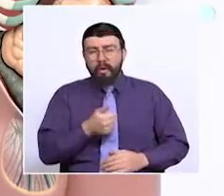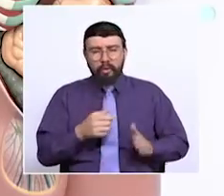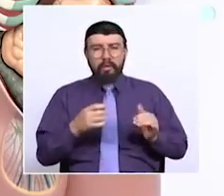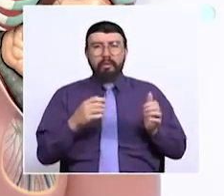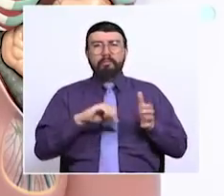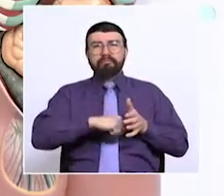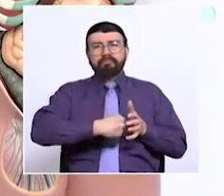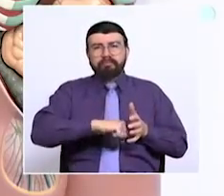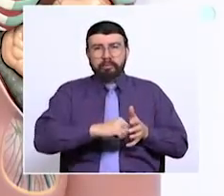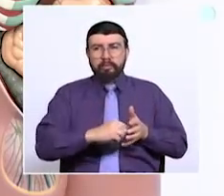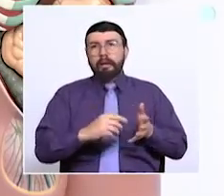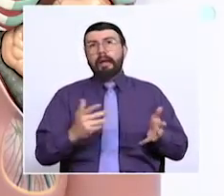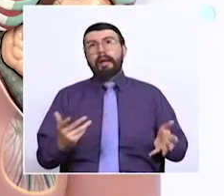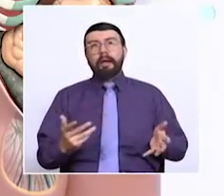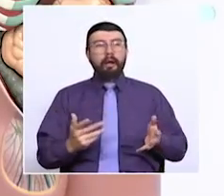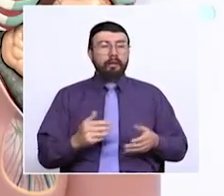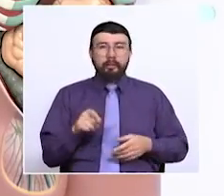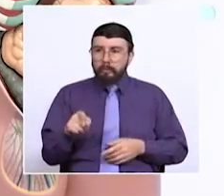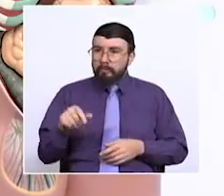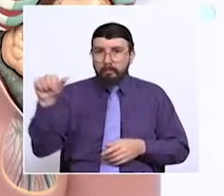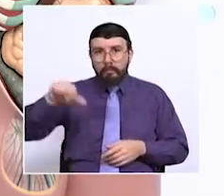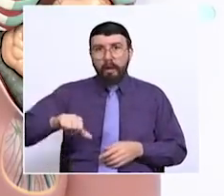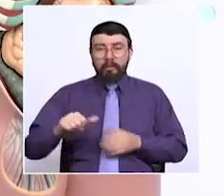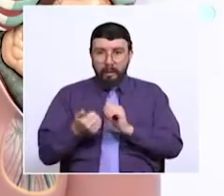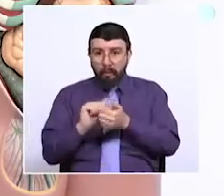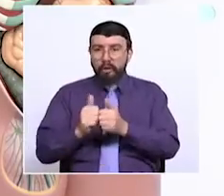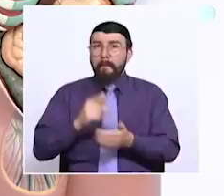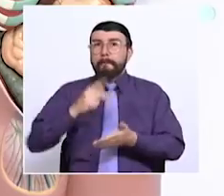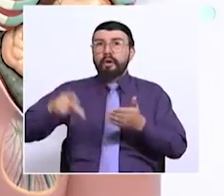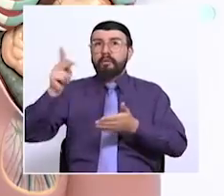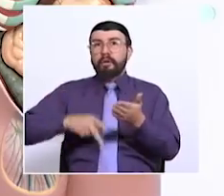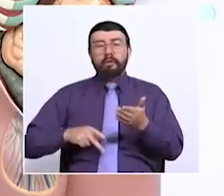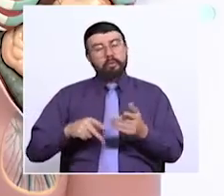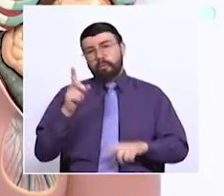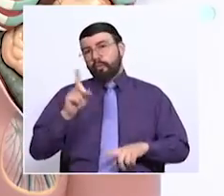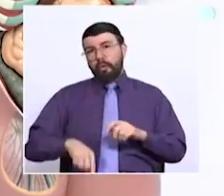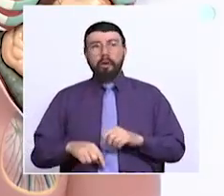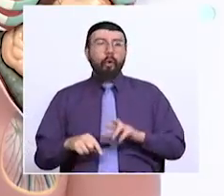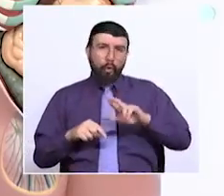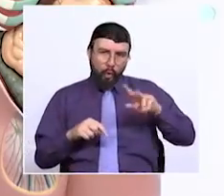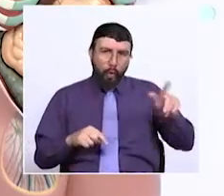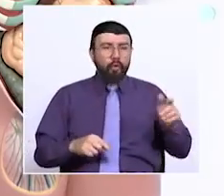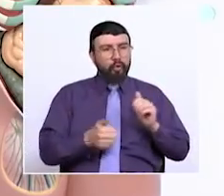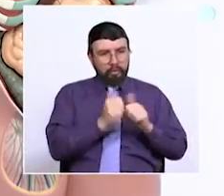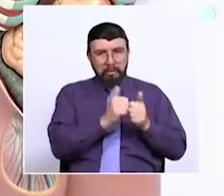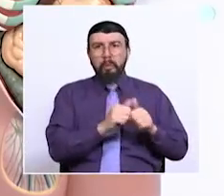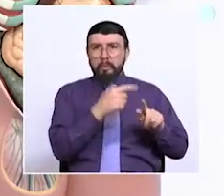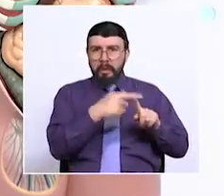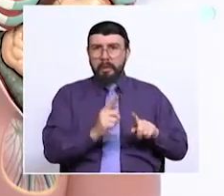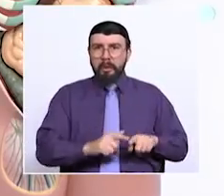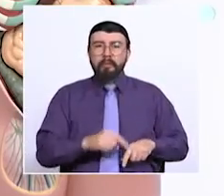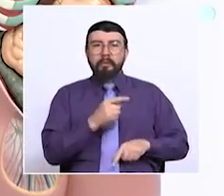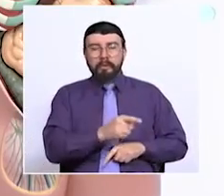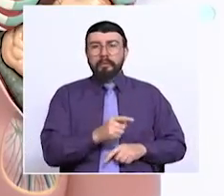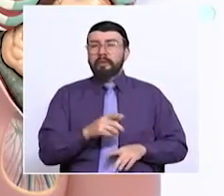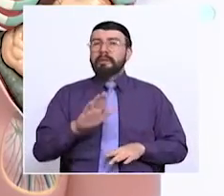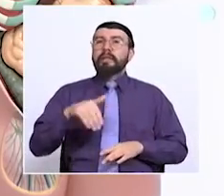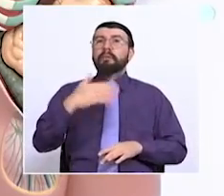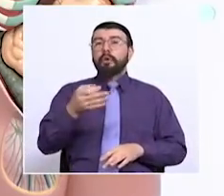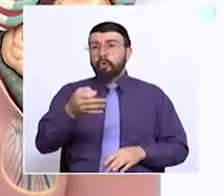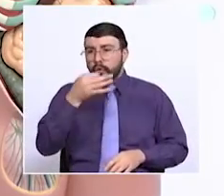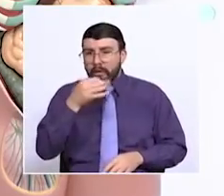pero así le estamos negando muchas posibilidades terapéuticas, porque llega el momento en que ya no le sirve el analgésico, y entonces, ¿qué más le